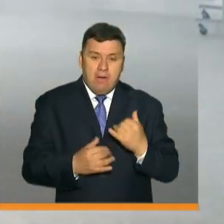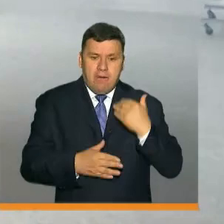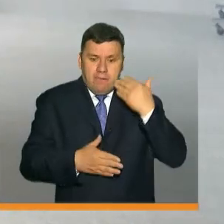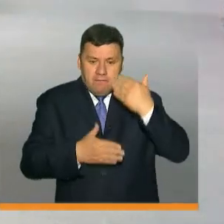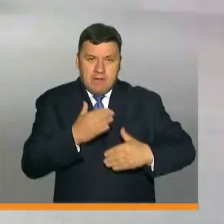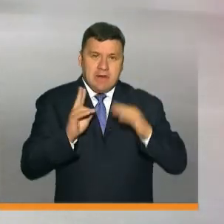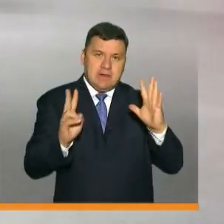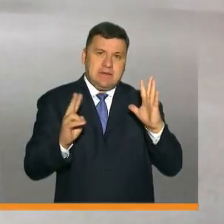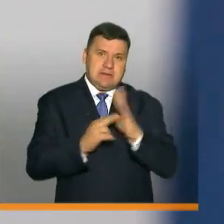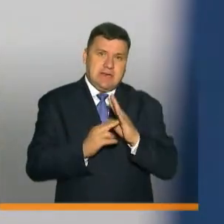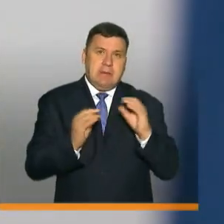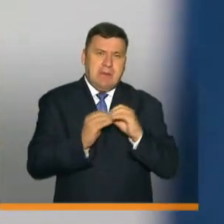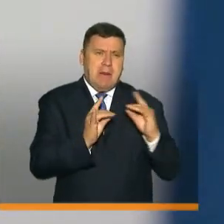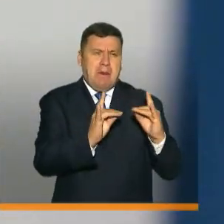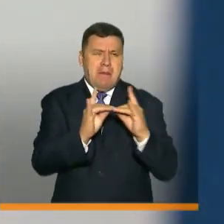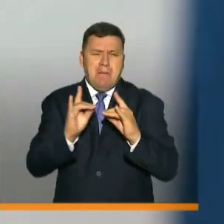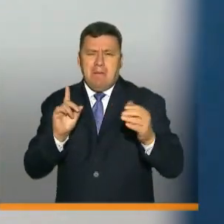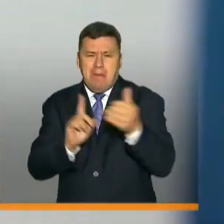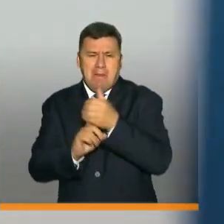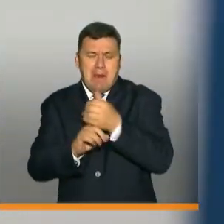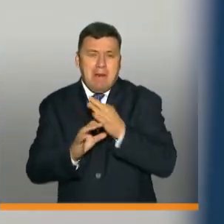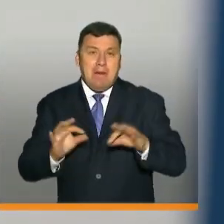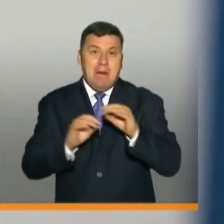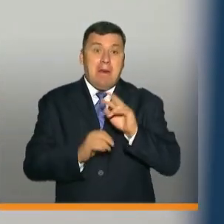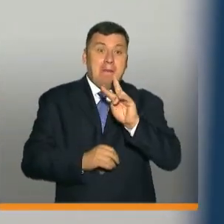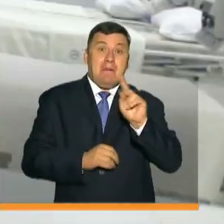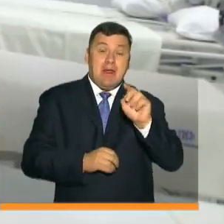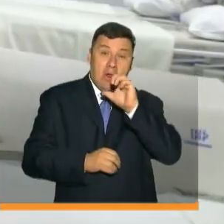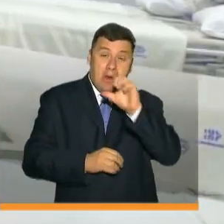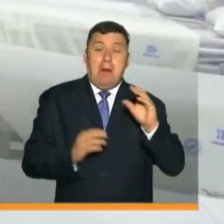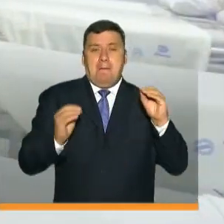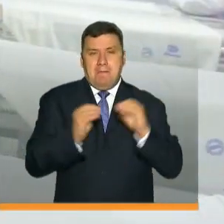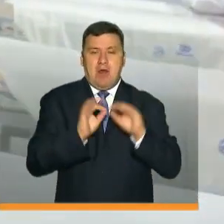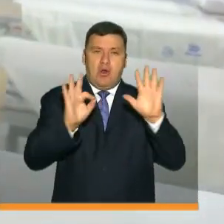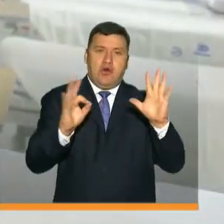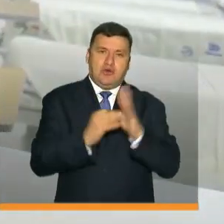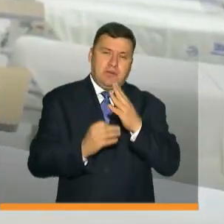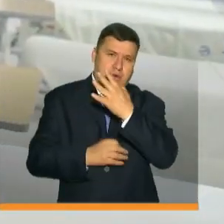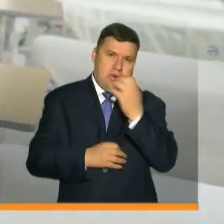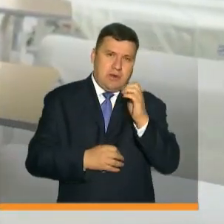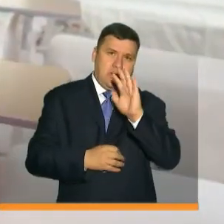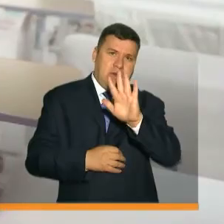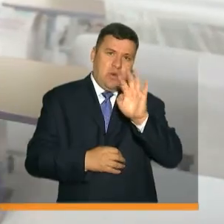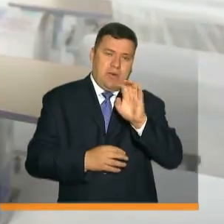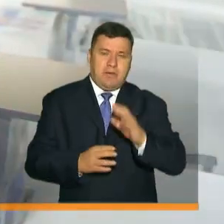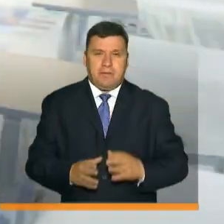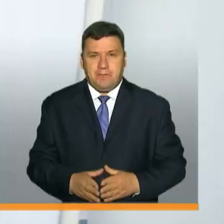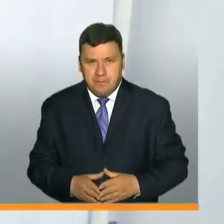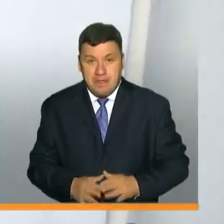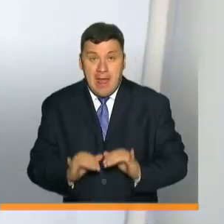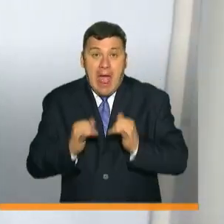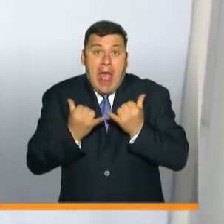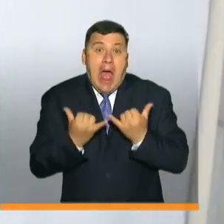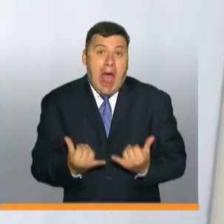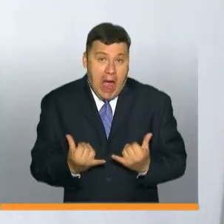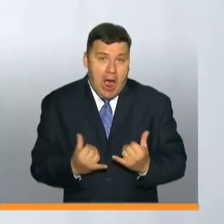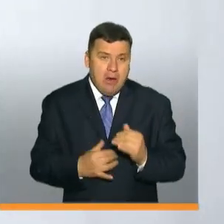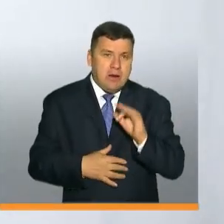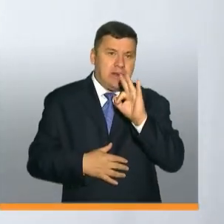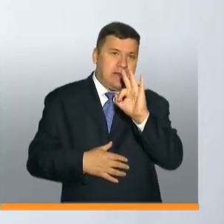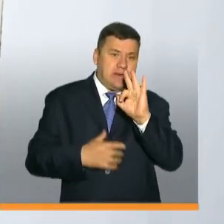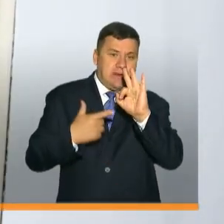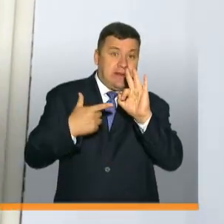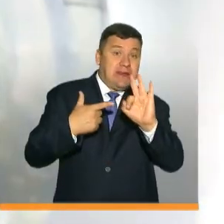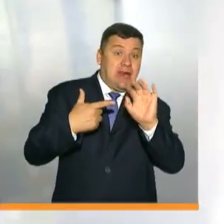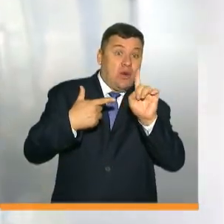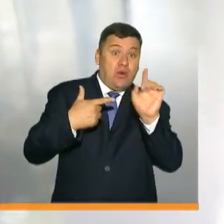con 7.001 camas y al 26 de julio se lograron 8.459. Ahora, con 31%